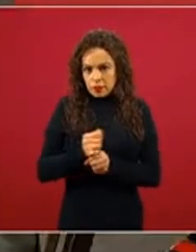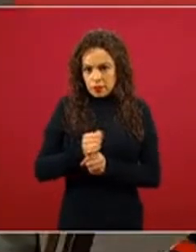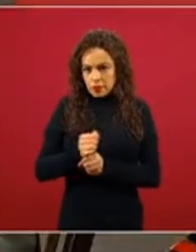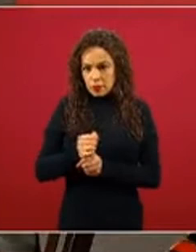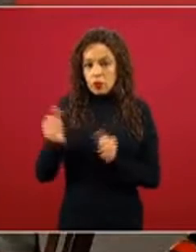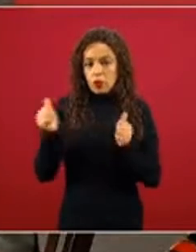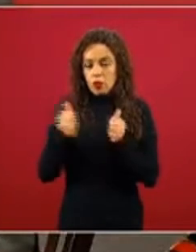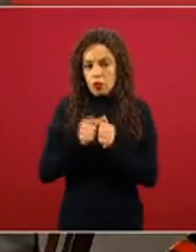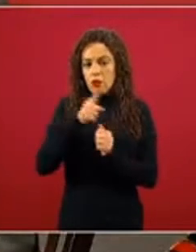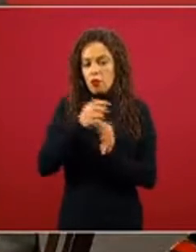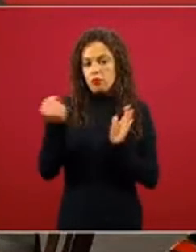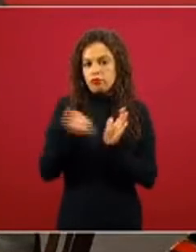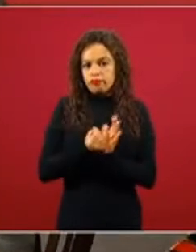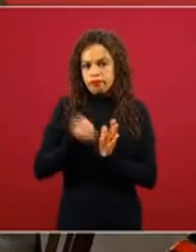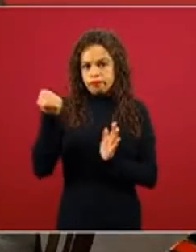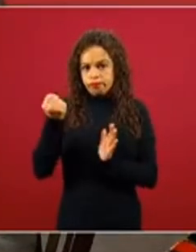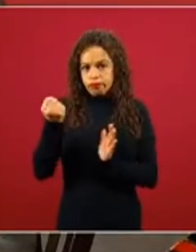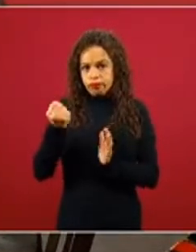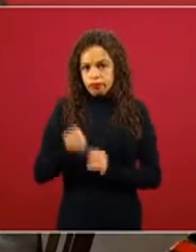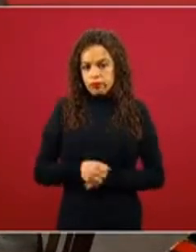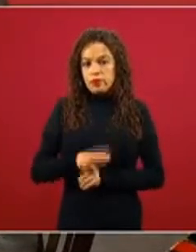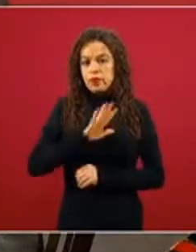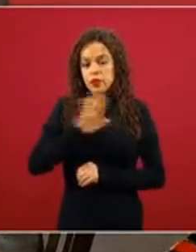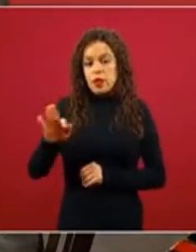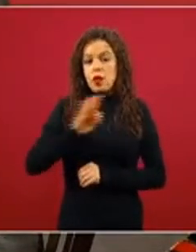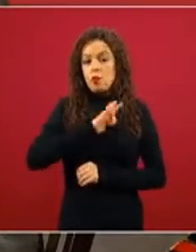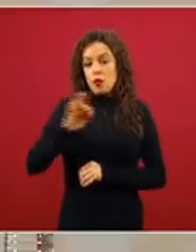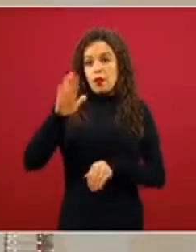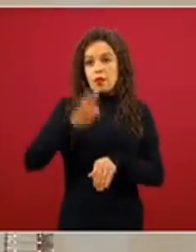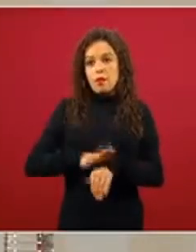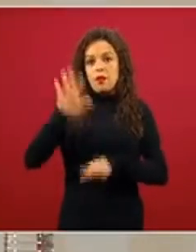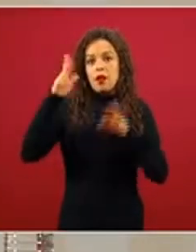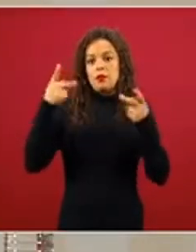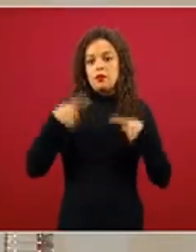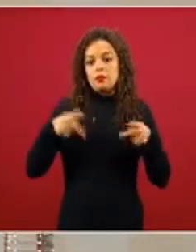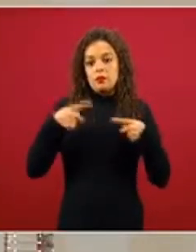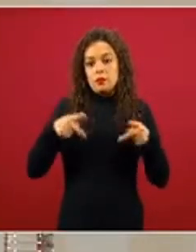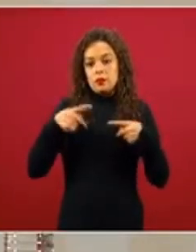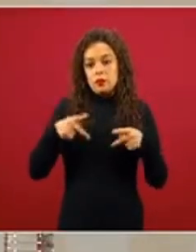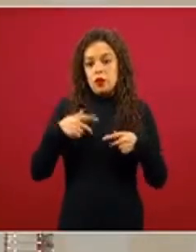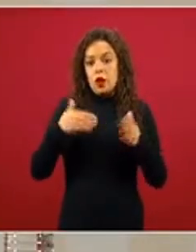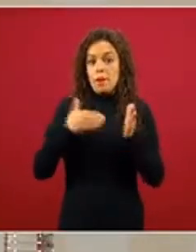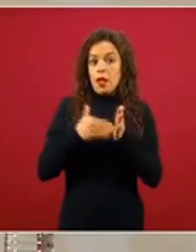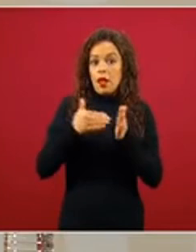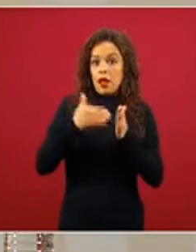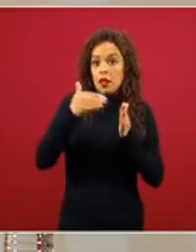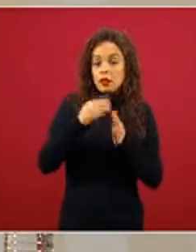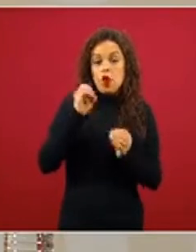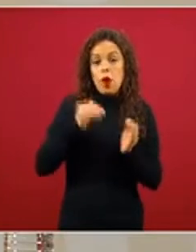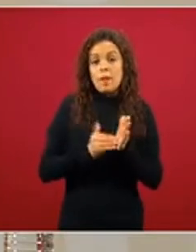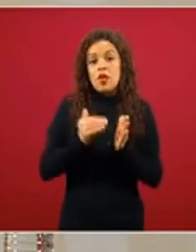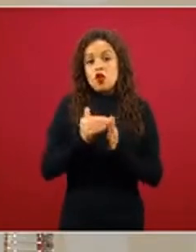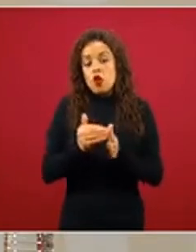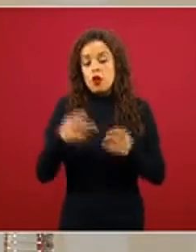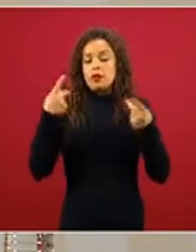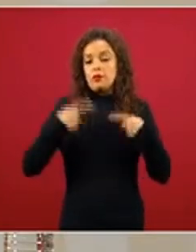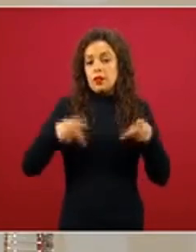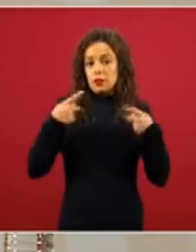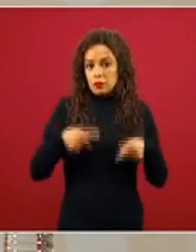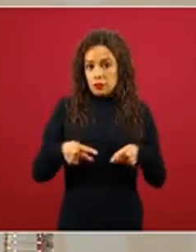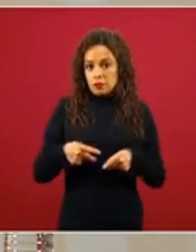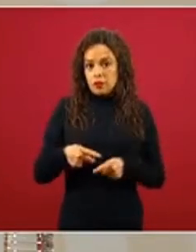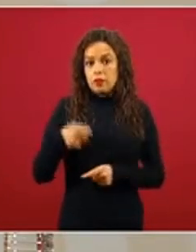con posiblemente centenas o incluso centenas de miles o incluso millones de personas. Y ahí se busca otro